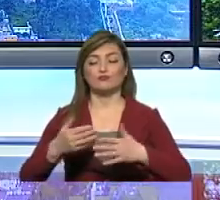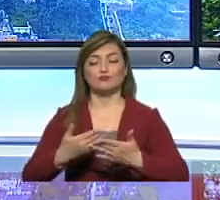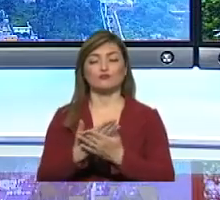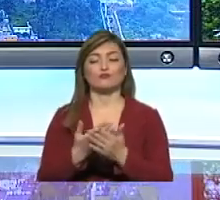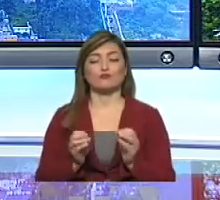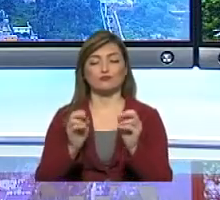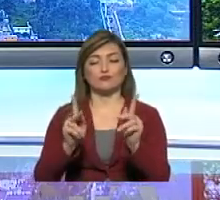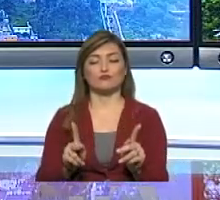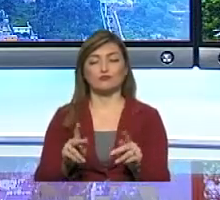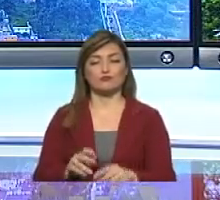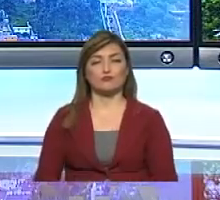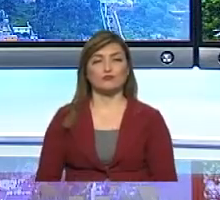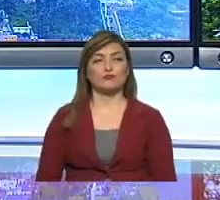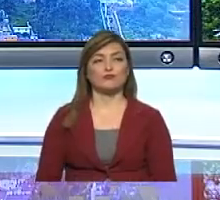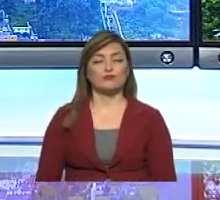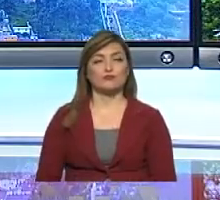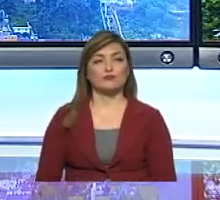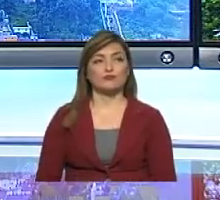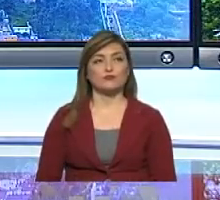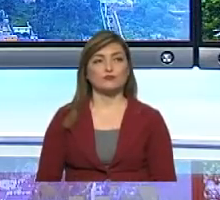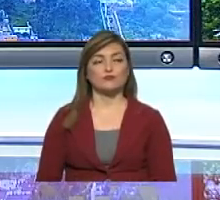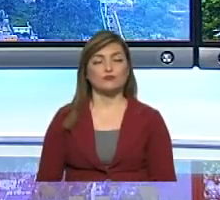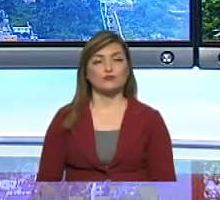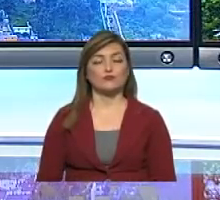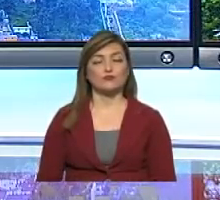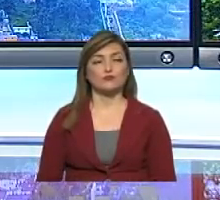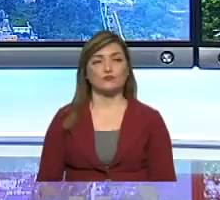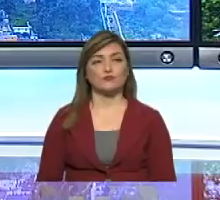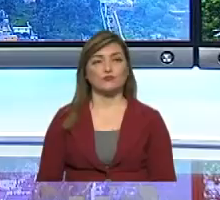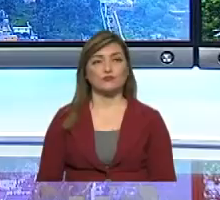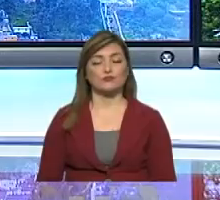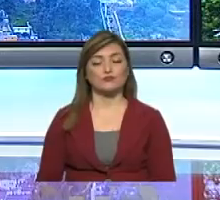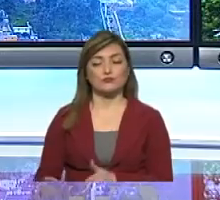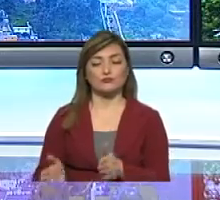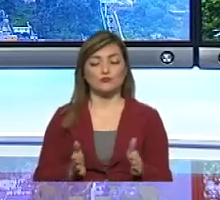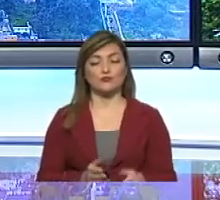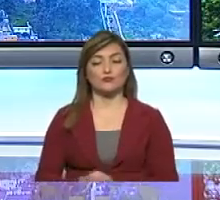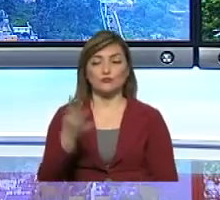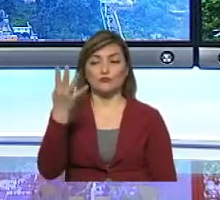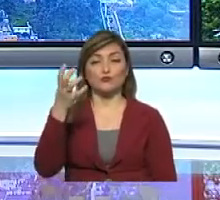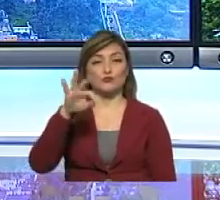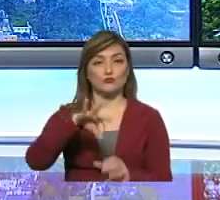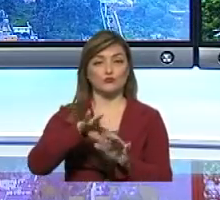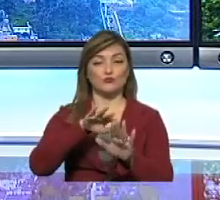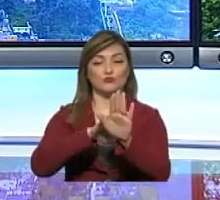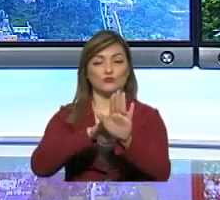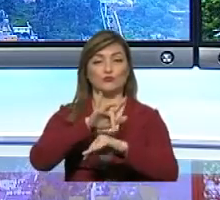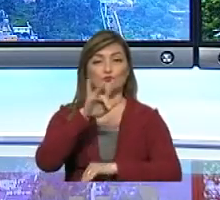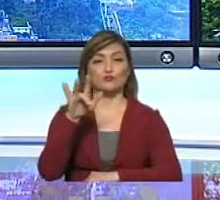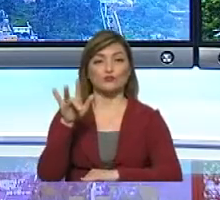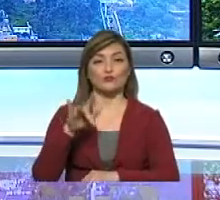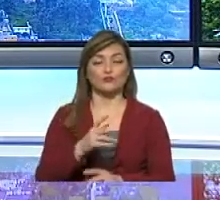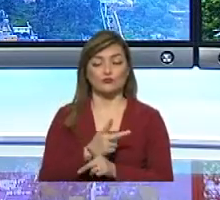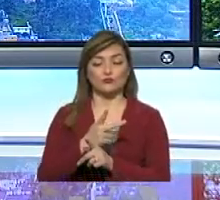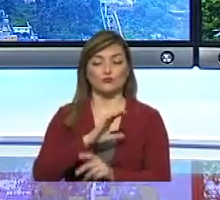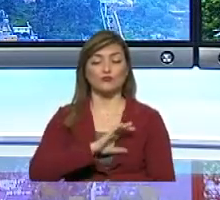espacio completamente abierto. Y ahora cambiamos de tema para contarles que con 14 votos a favor esta madrugada, el